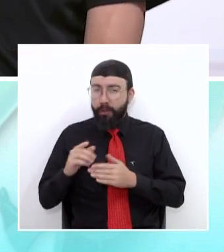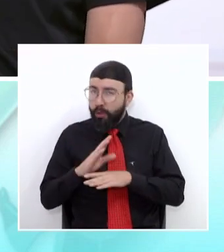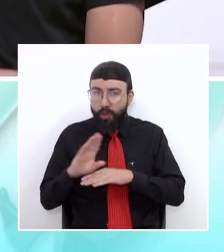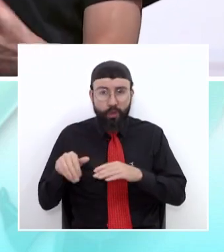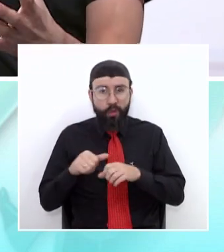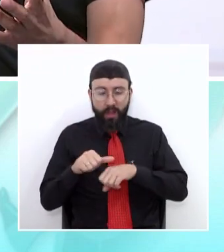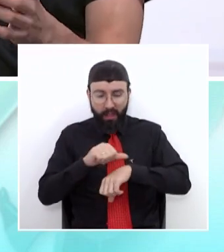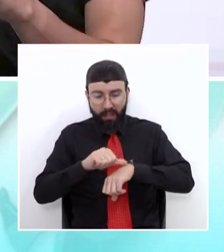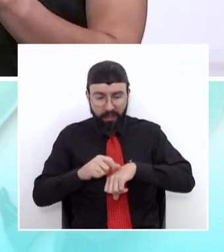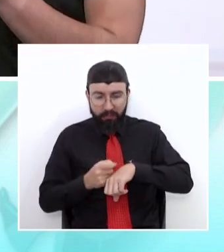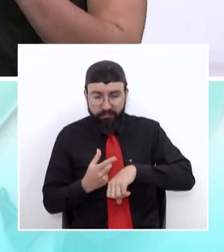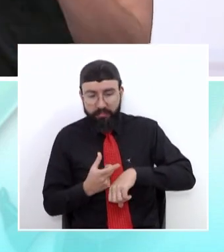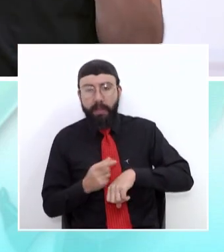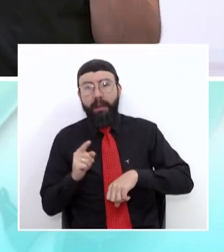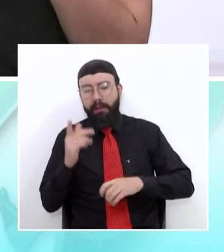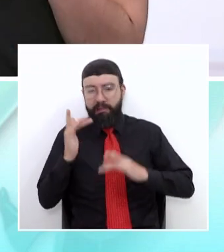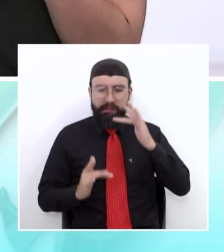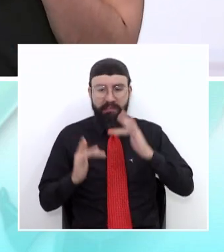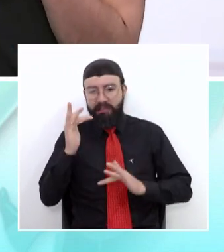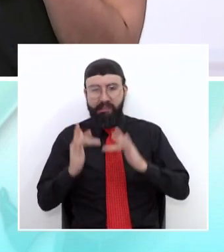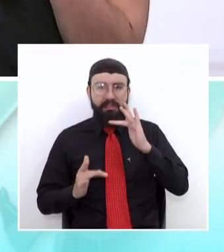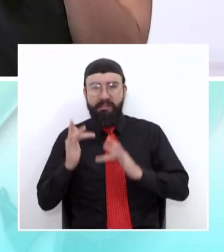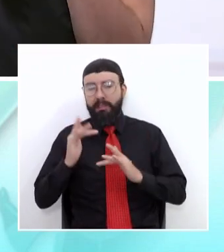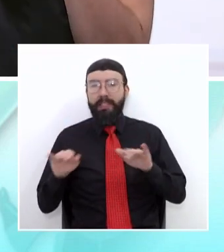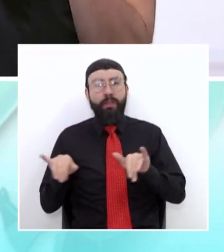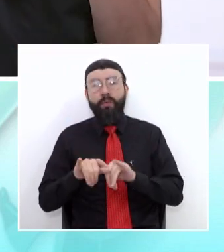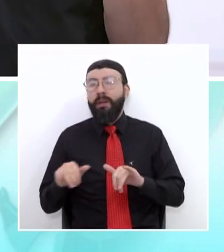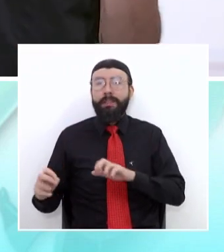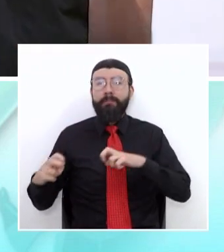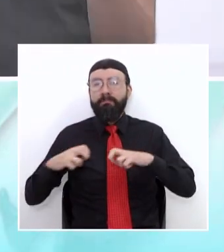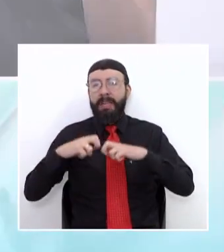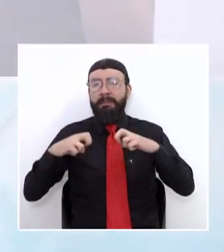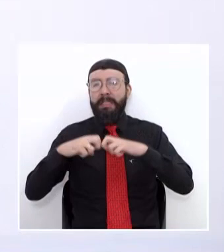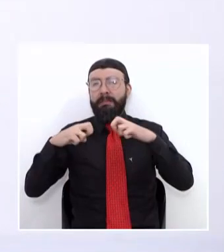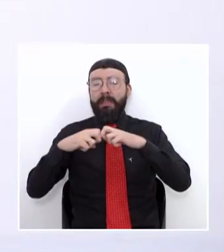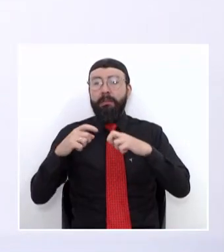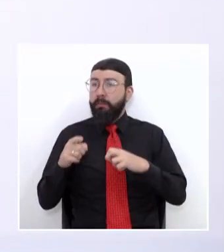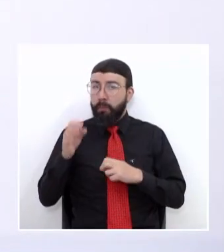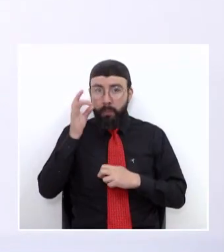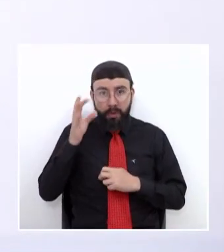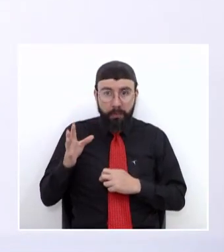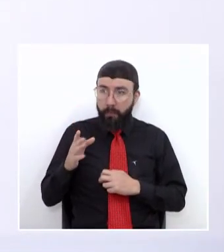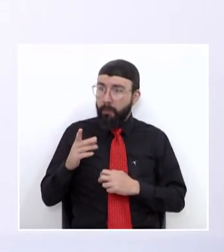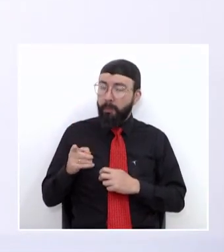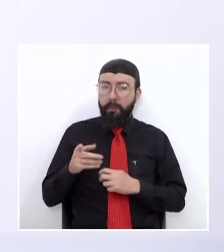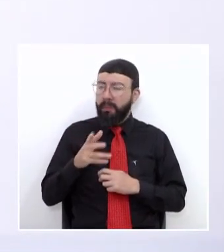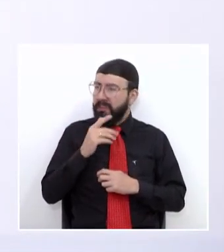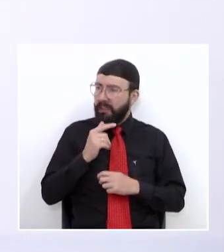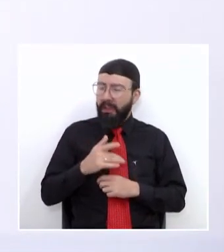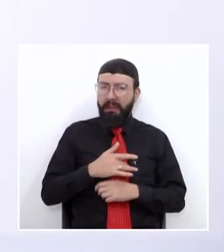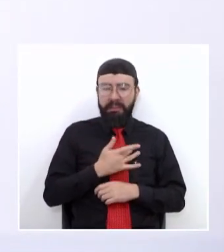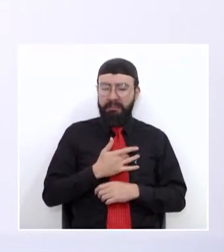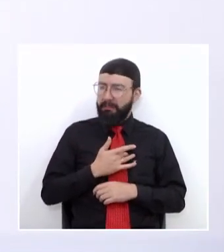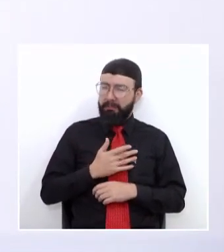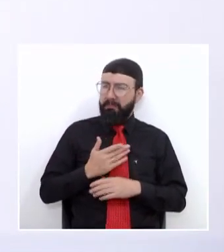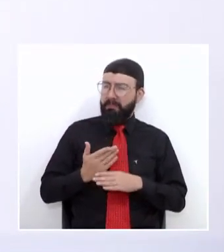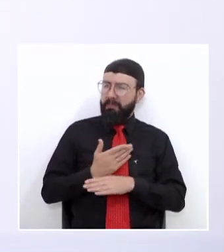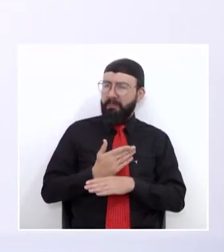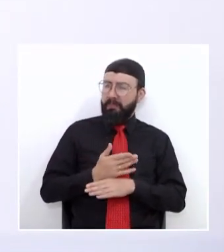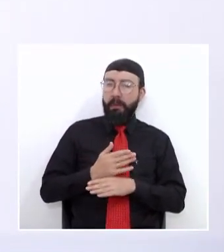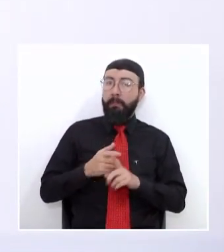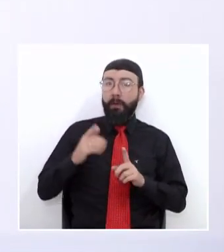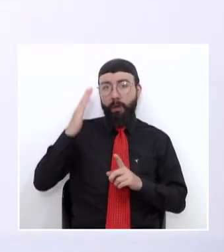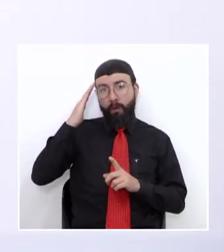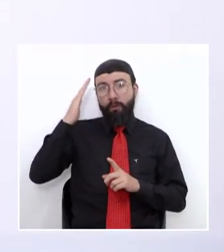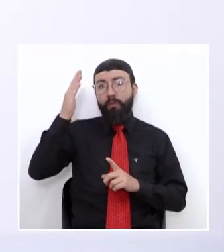campo interferente. ¿Y qué es un campo interferente? Es un cortocircuito que puede que en este momento no te genere ninguna alteración, pero en el futuro puede